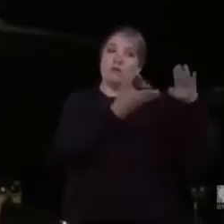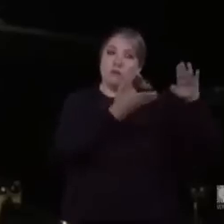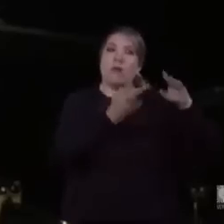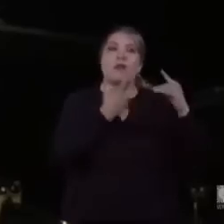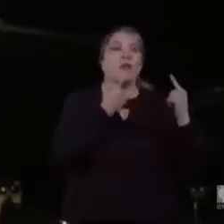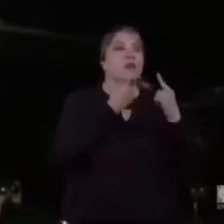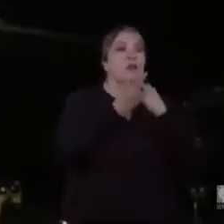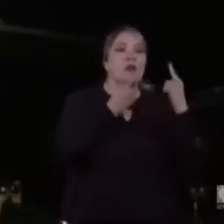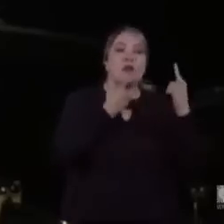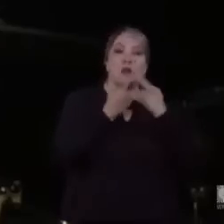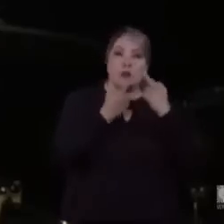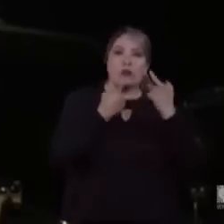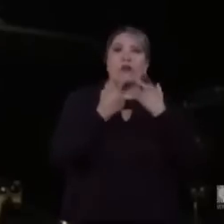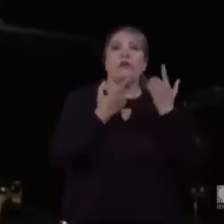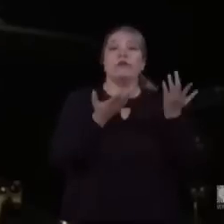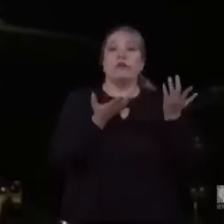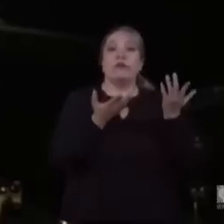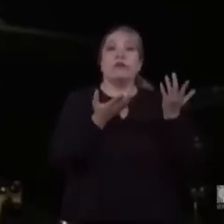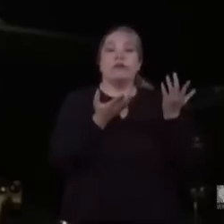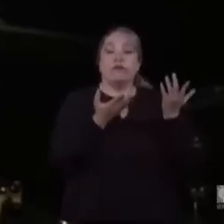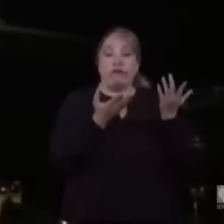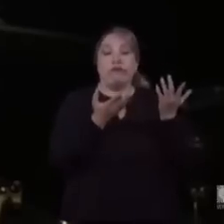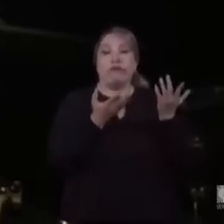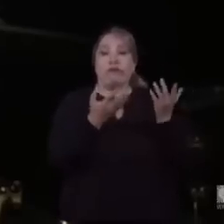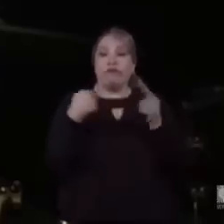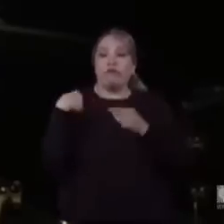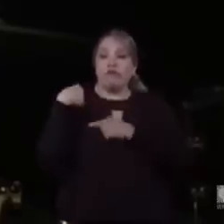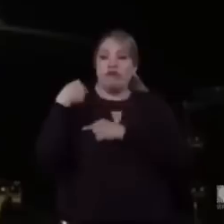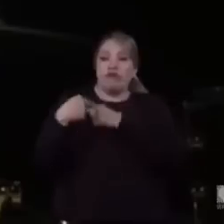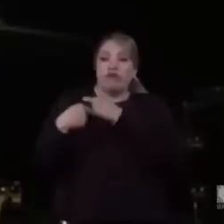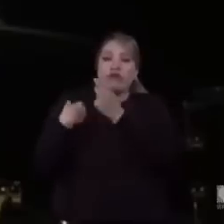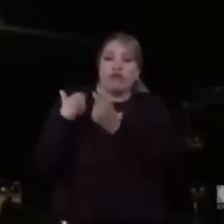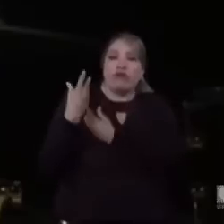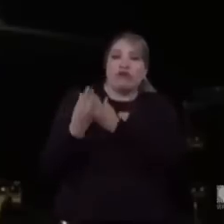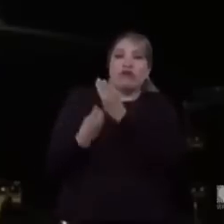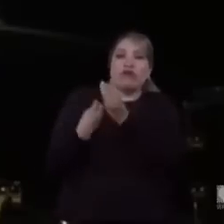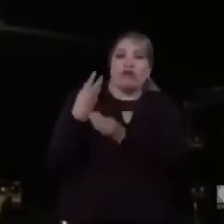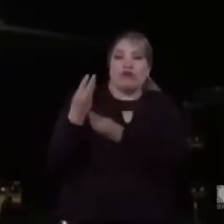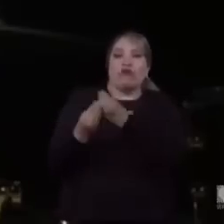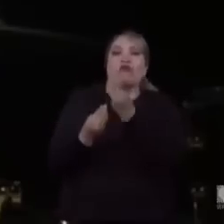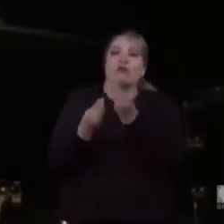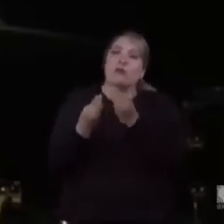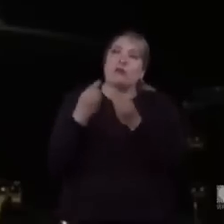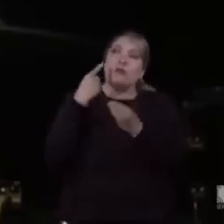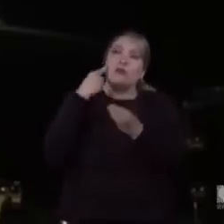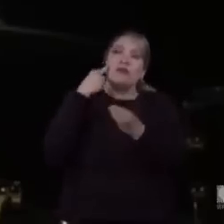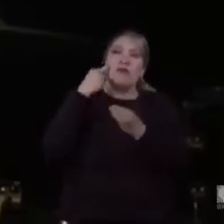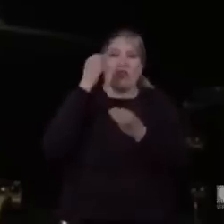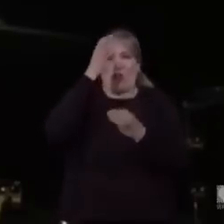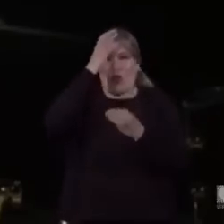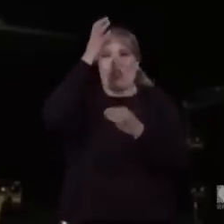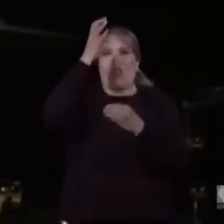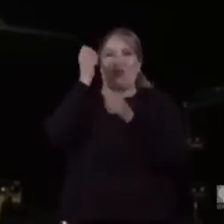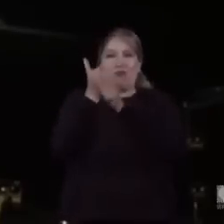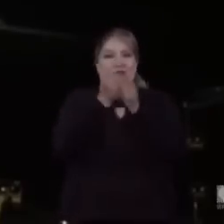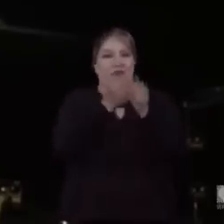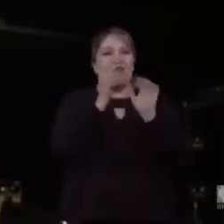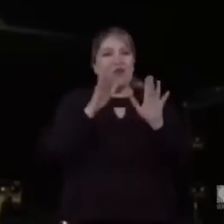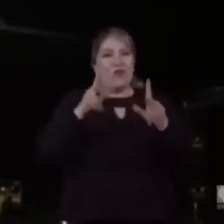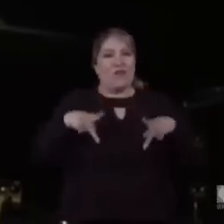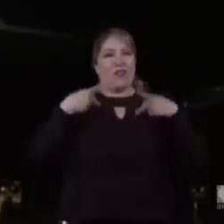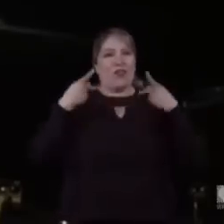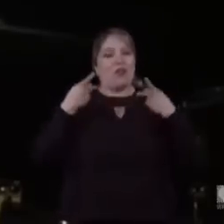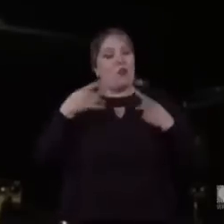el diálogo para construir desde las diferencias y tradiciones espirituales y concepciones de la vida una